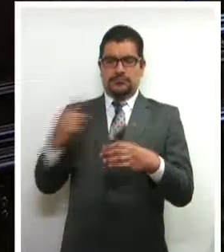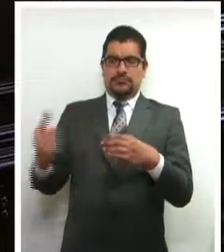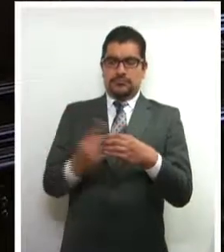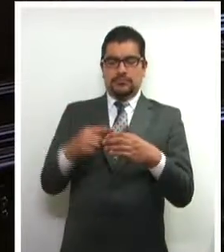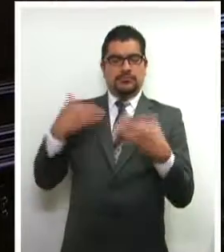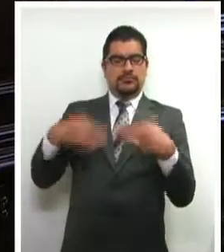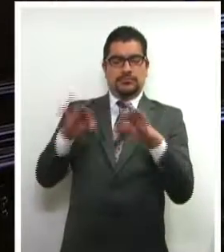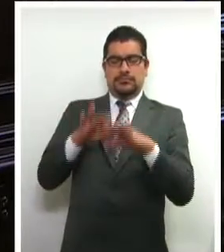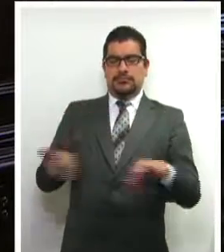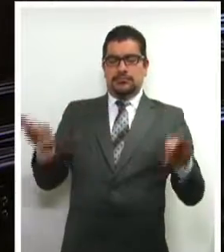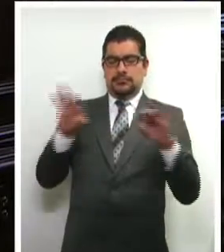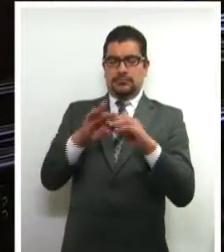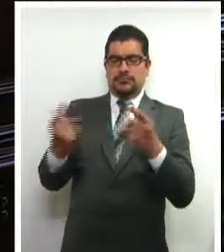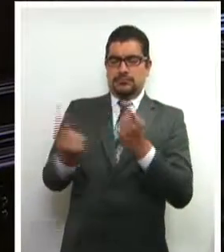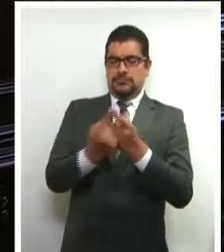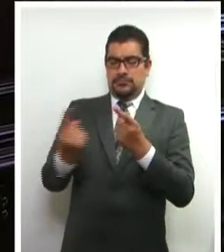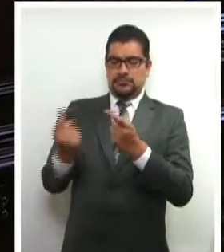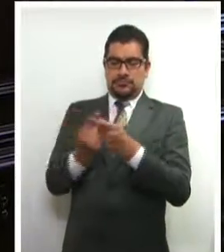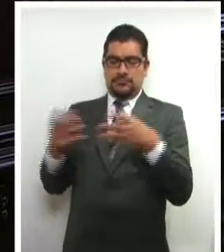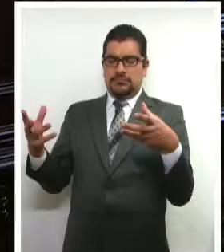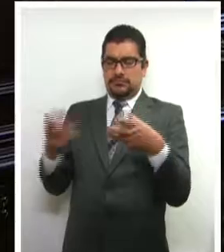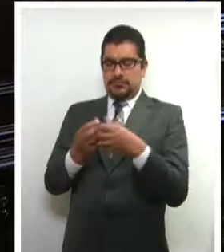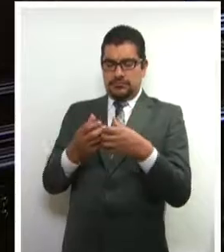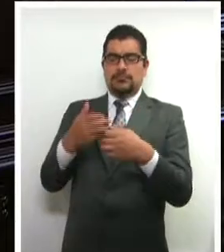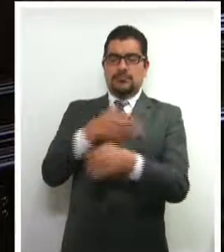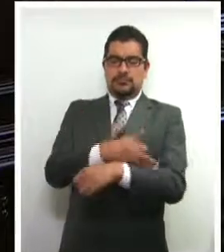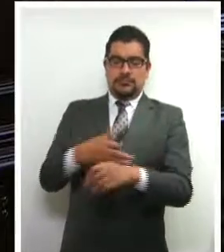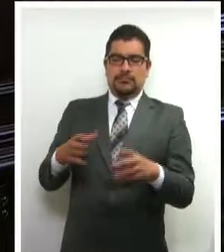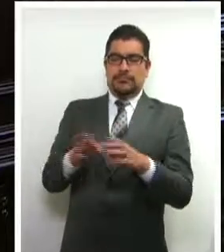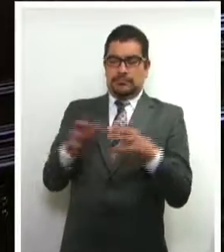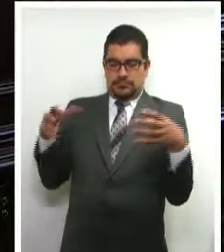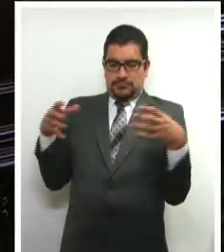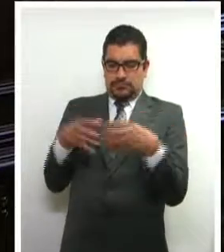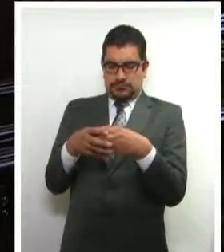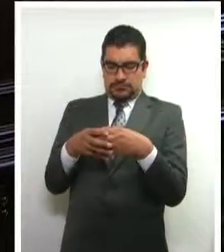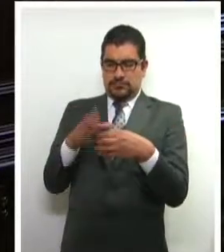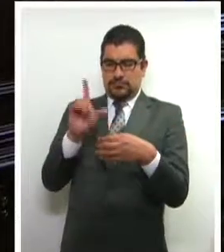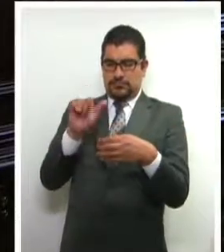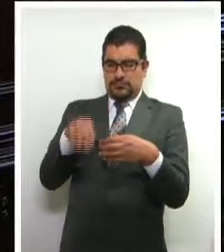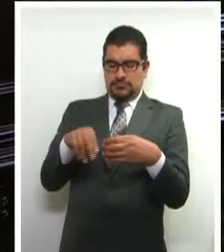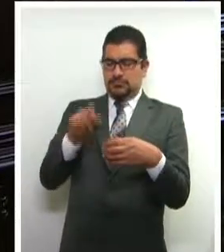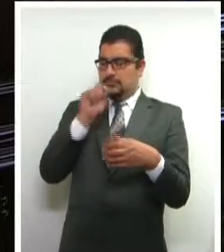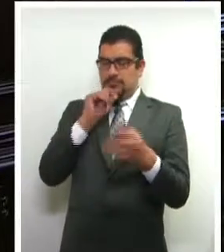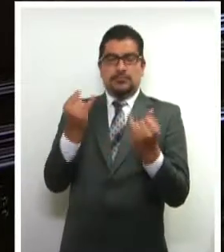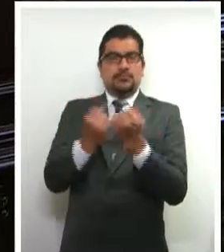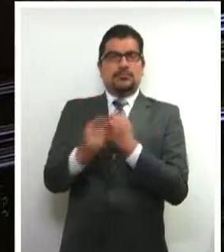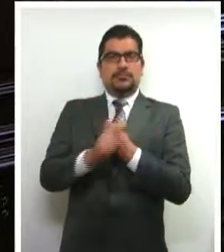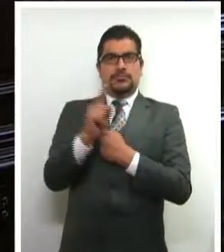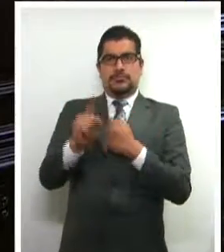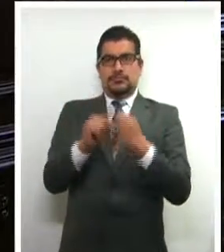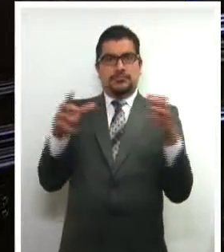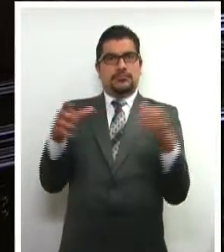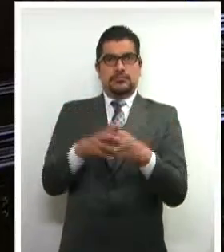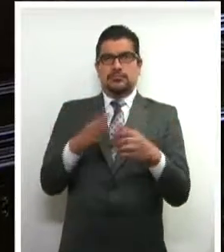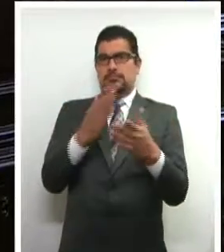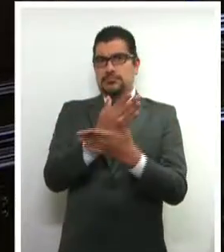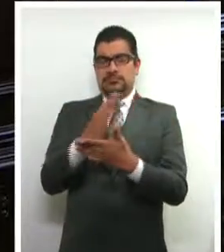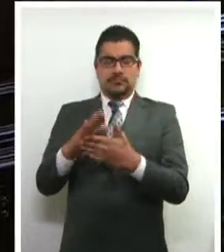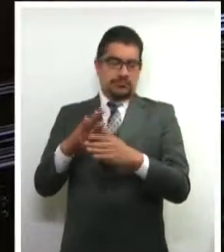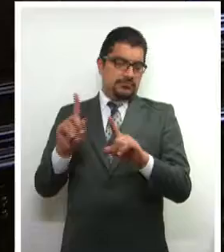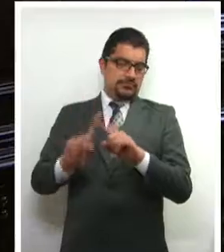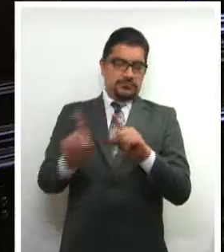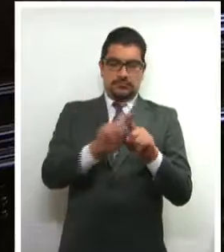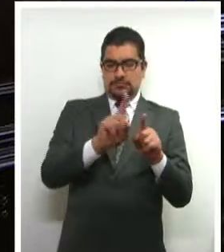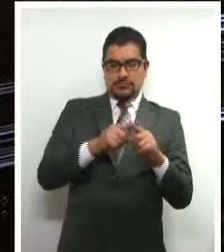autonomacia, integrada por varias familias a manera de clan. Los problemas internos eran dirimidos por el acuerdo